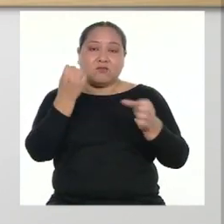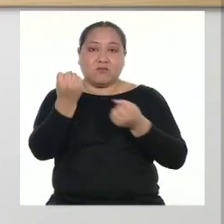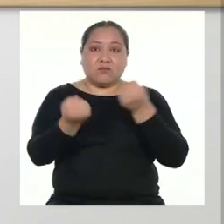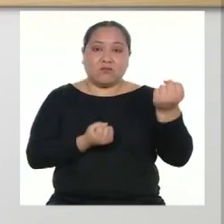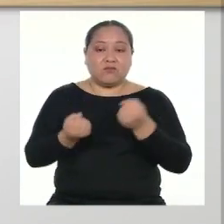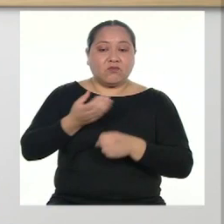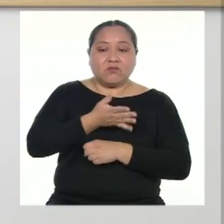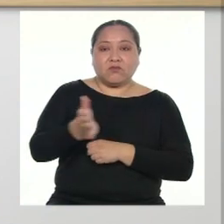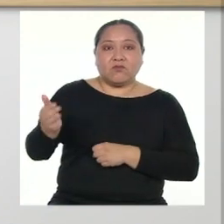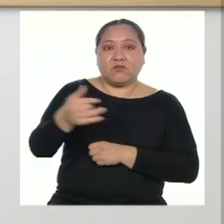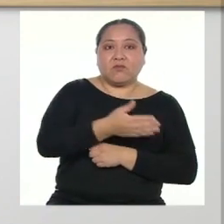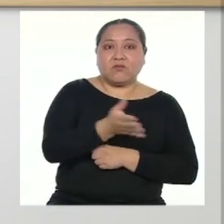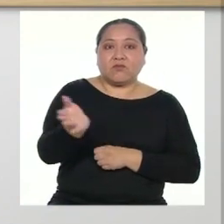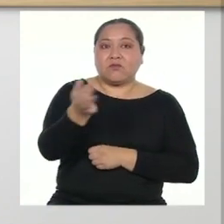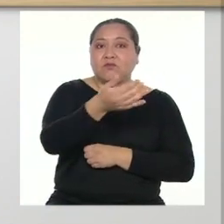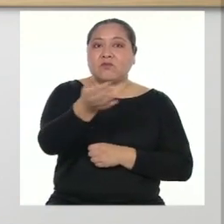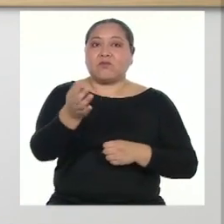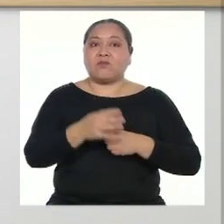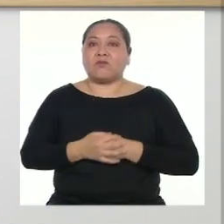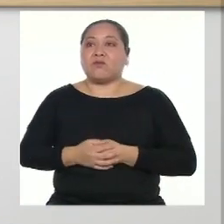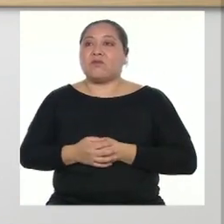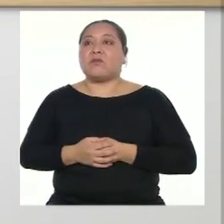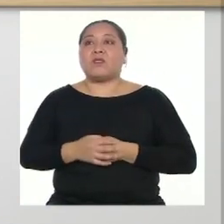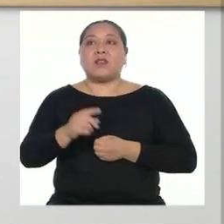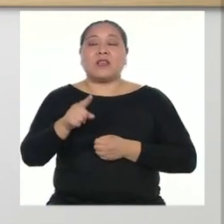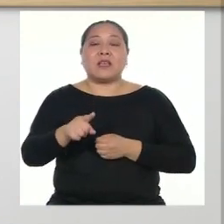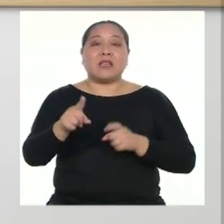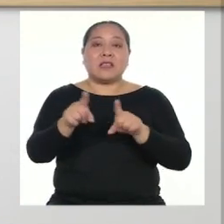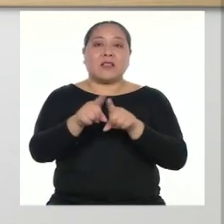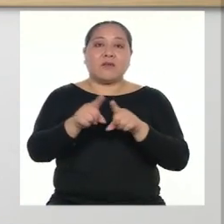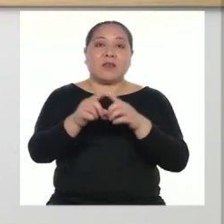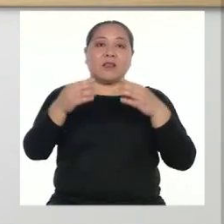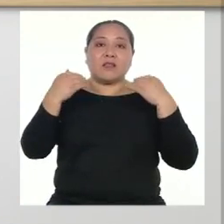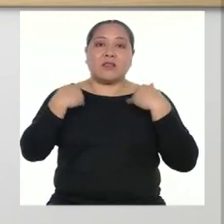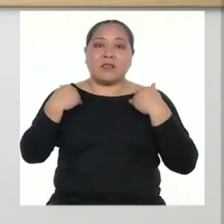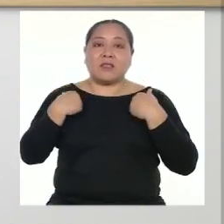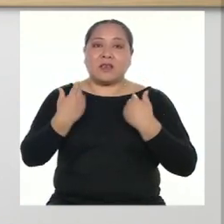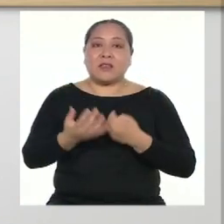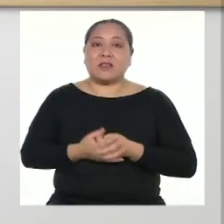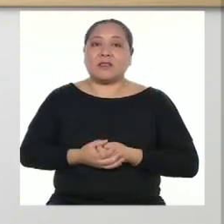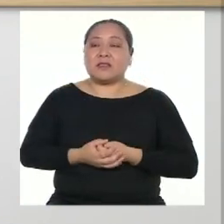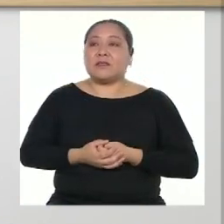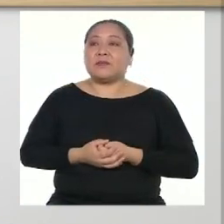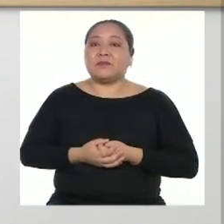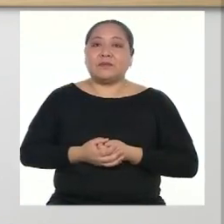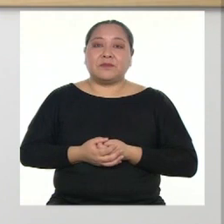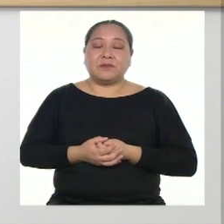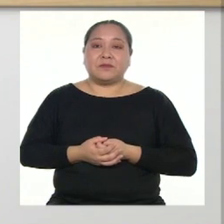que transitan por carriles exclusivos y cuentan con líneas alimentadoras.